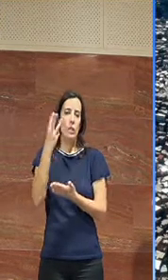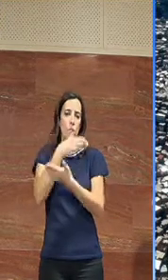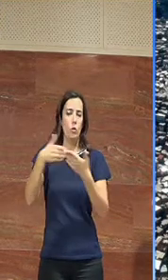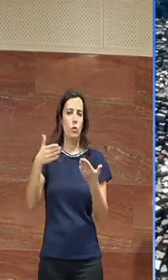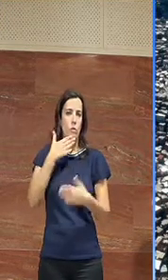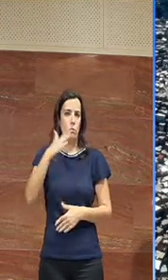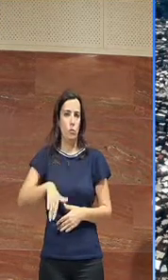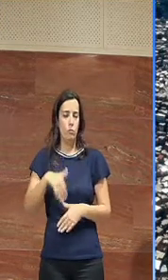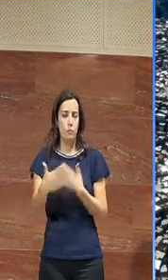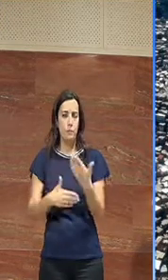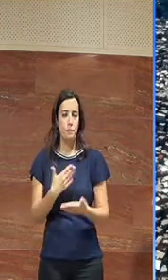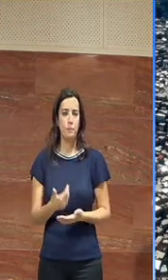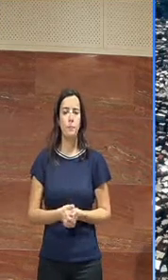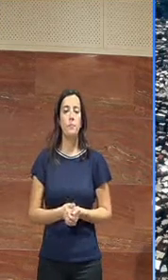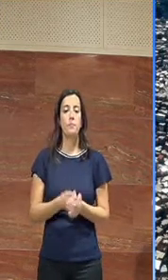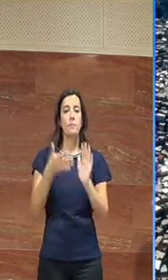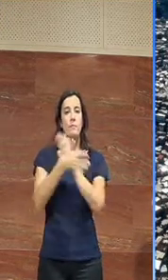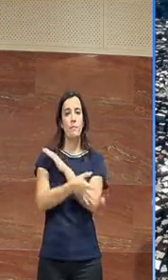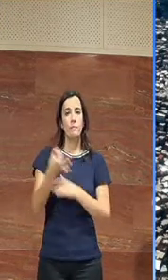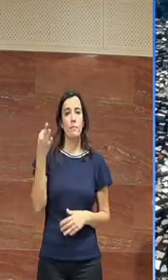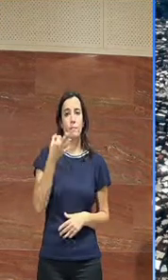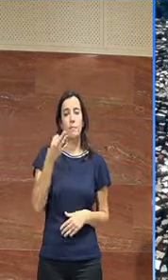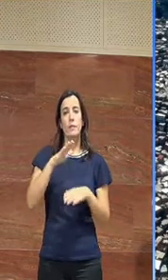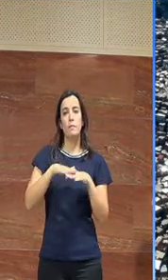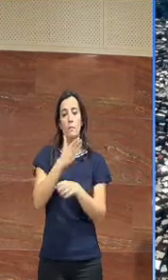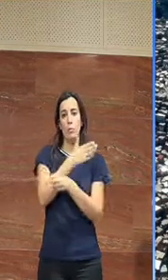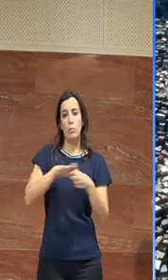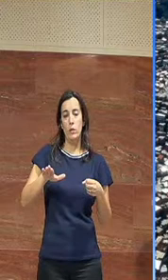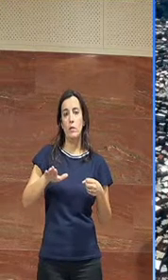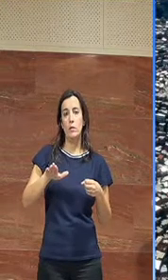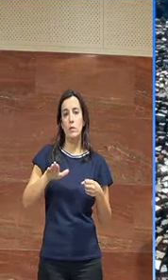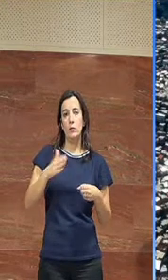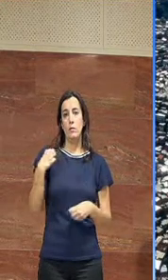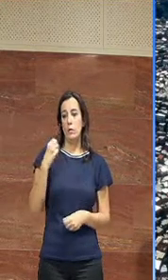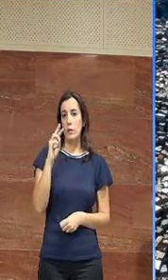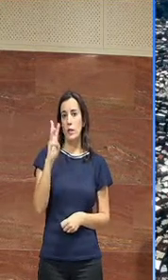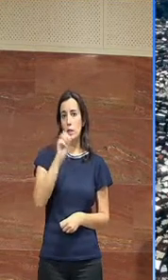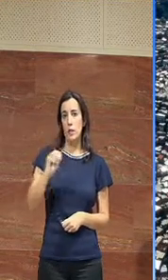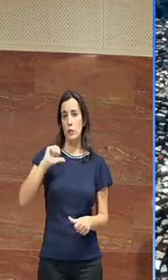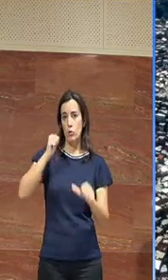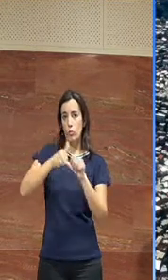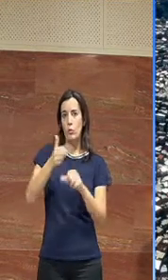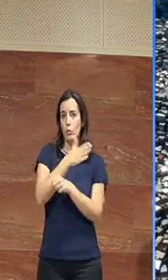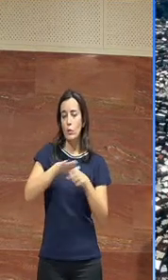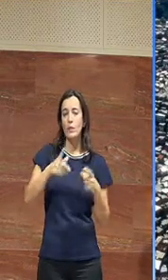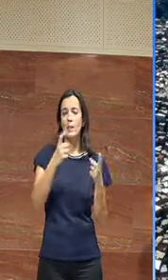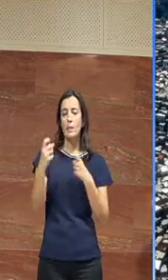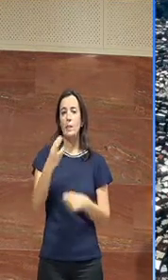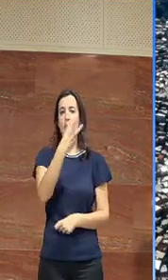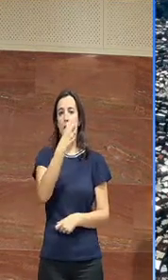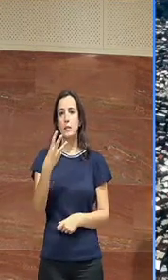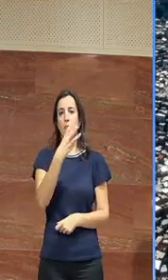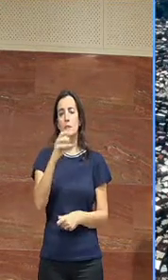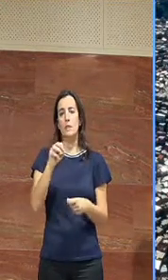más, haría que para cubrir esa demanda que en los últimos 13 años se ha producido se necesiten 330